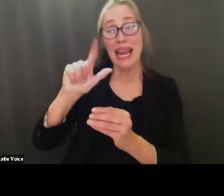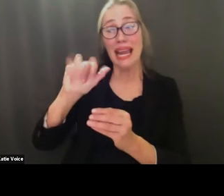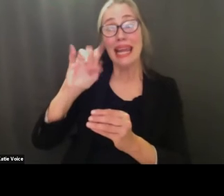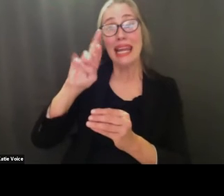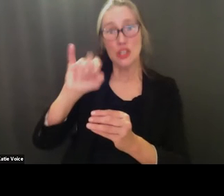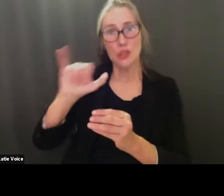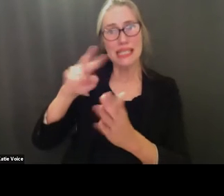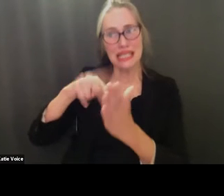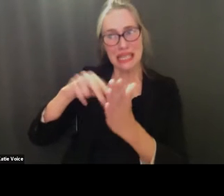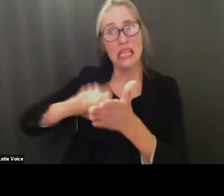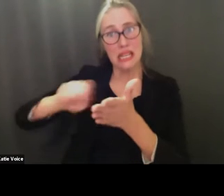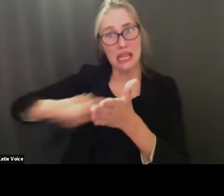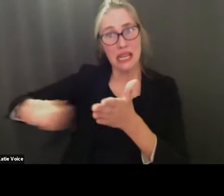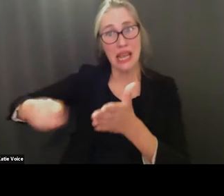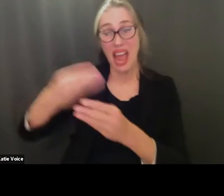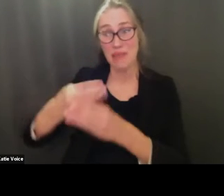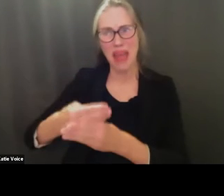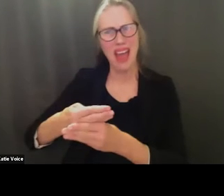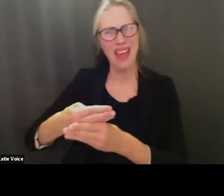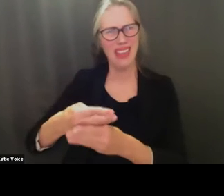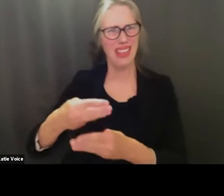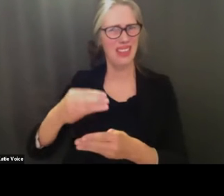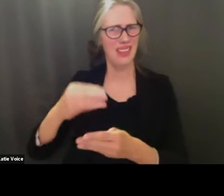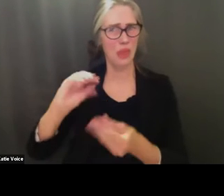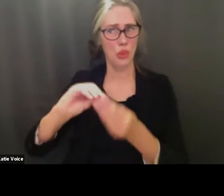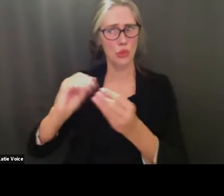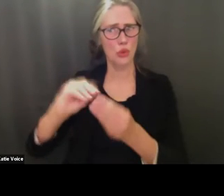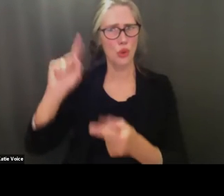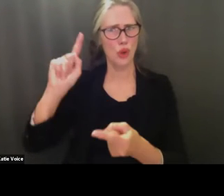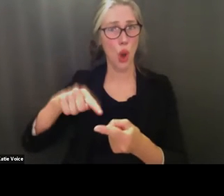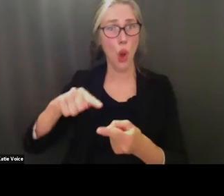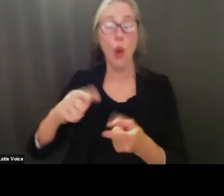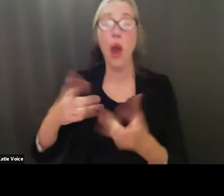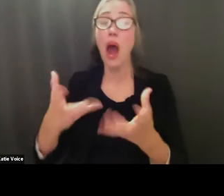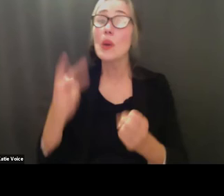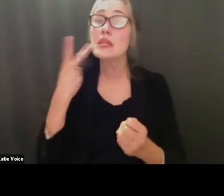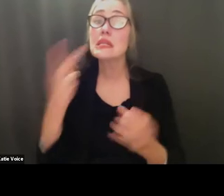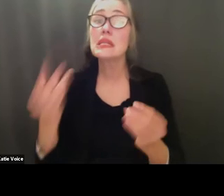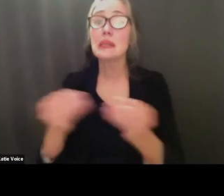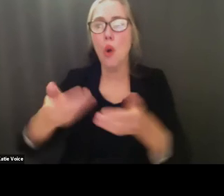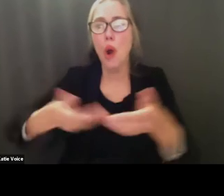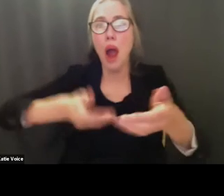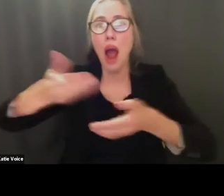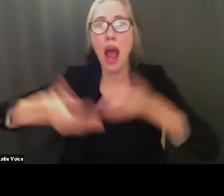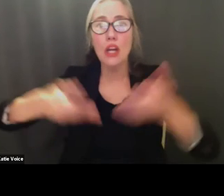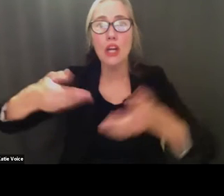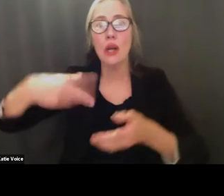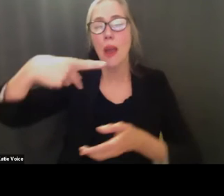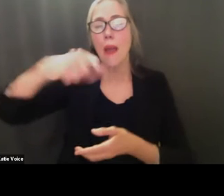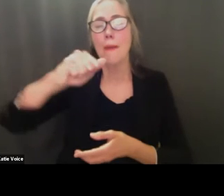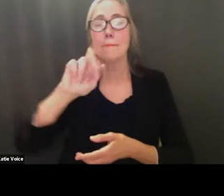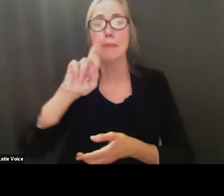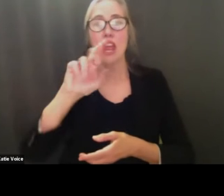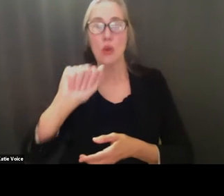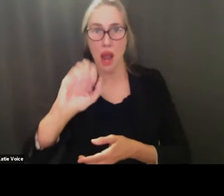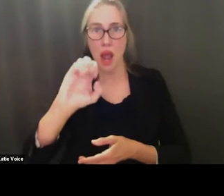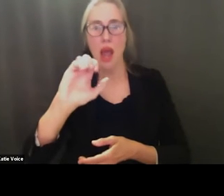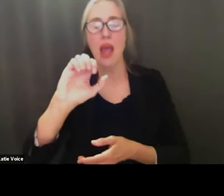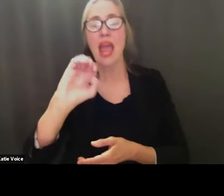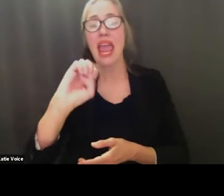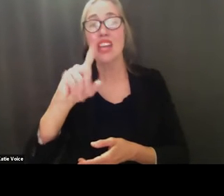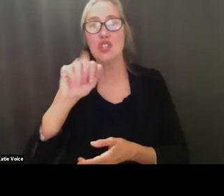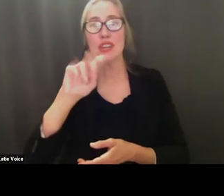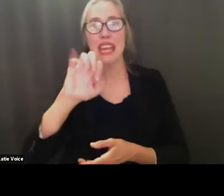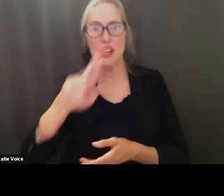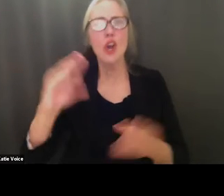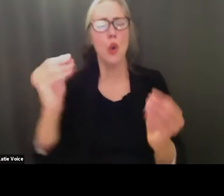son muy bajas. Me gustaría ver que haya más auxiliares docentes, más personas de intervención de lectura. Me gustaría